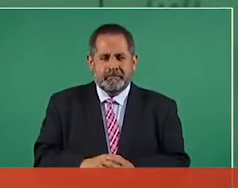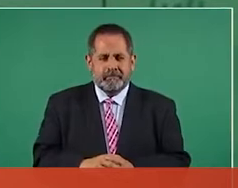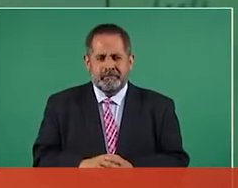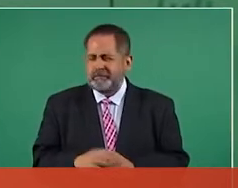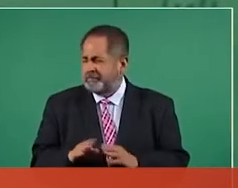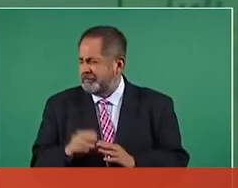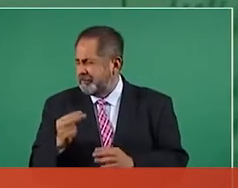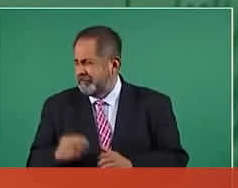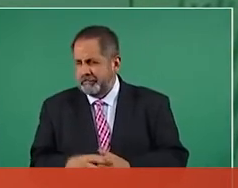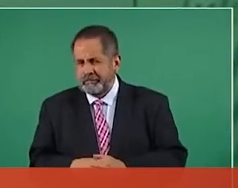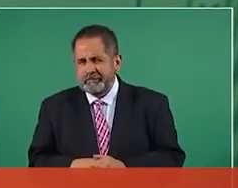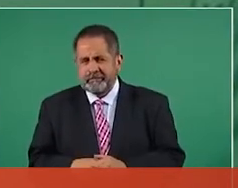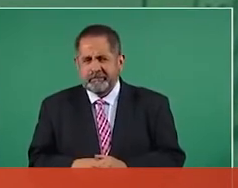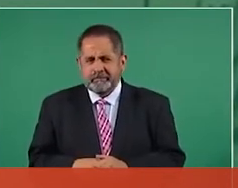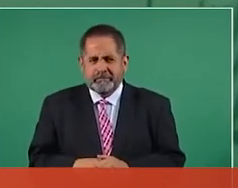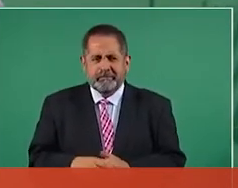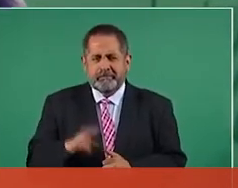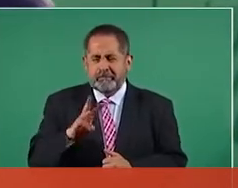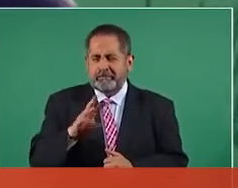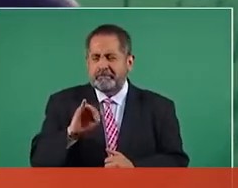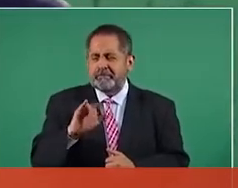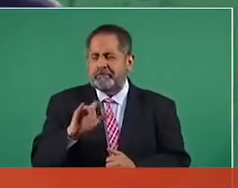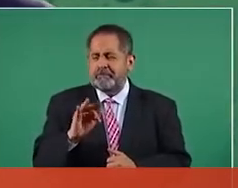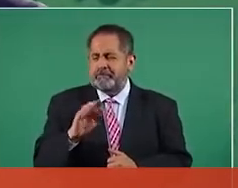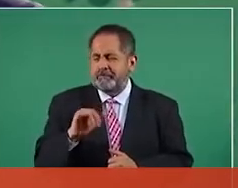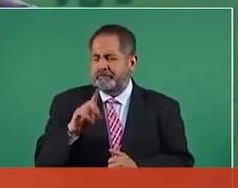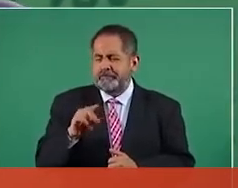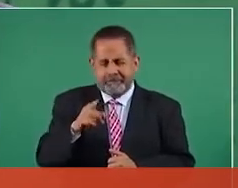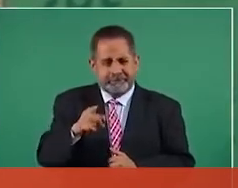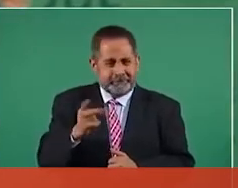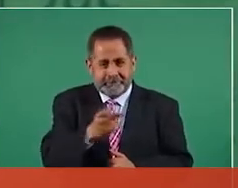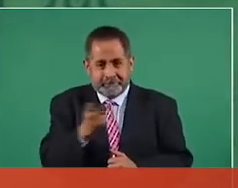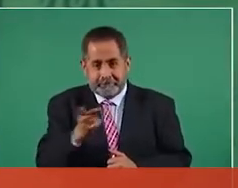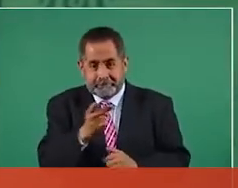No sé, Wilfrido.